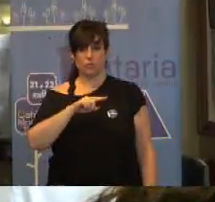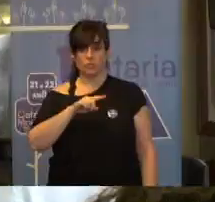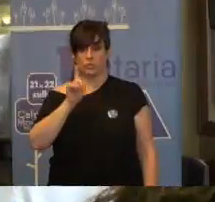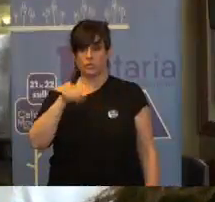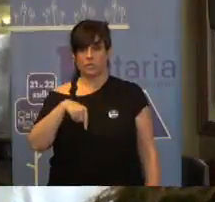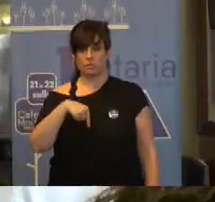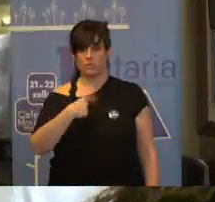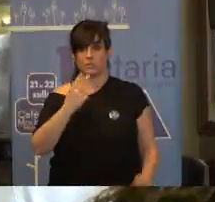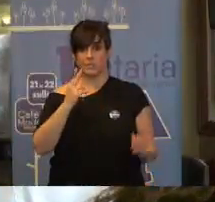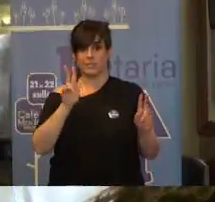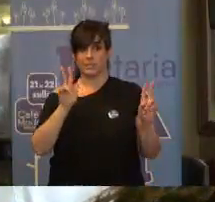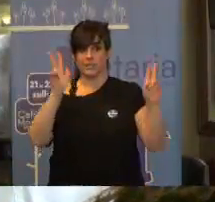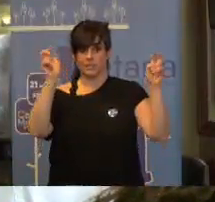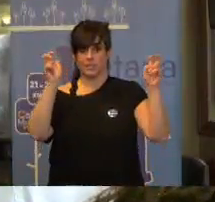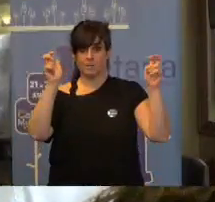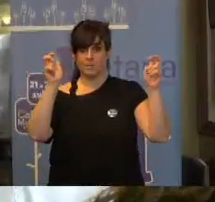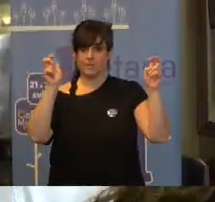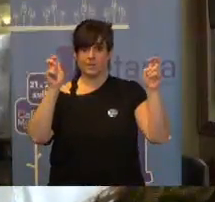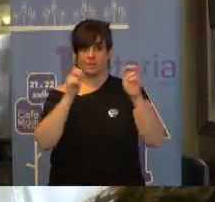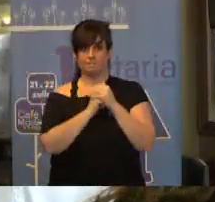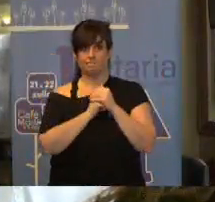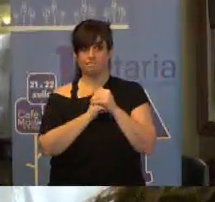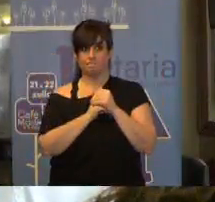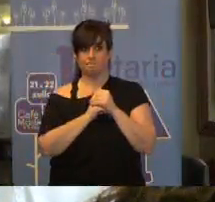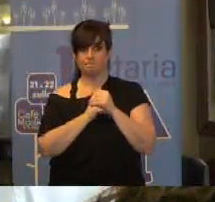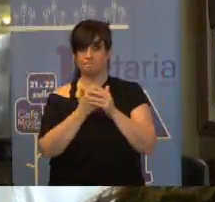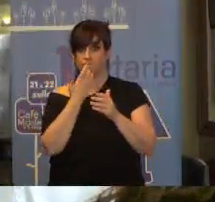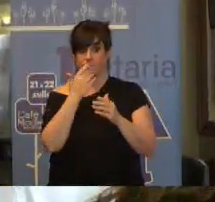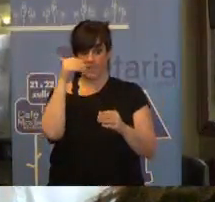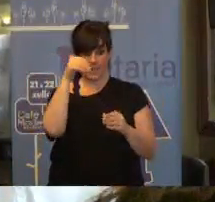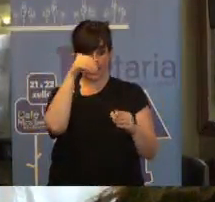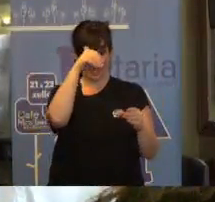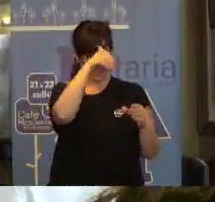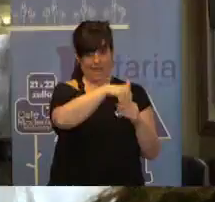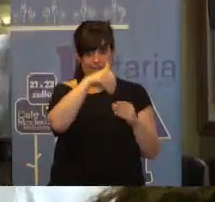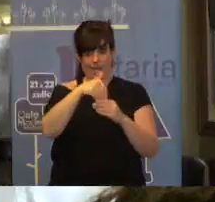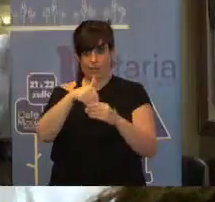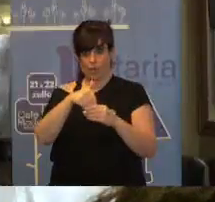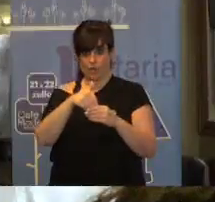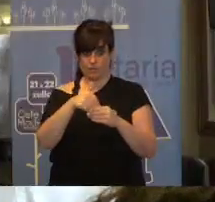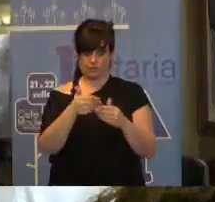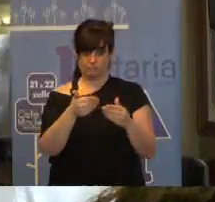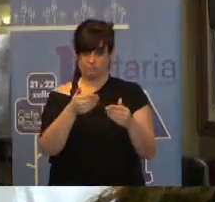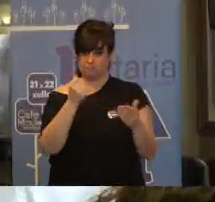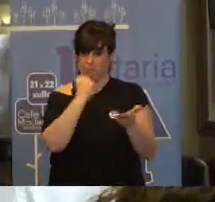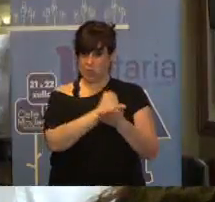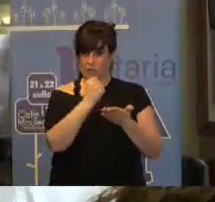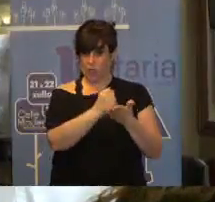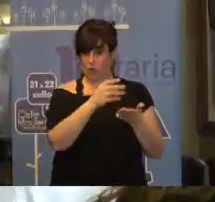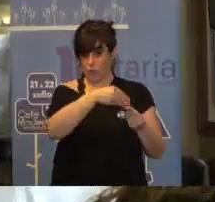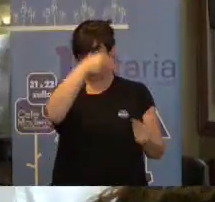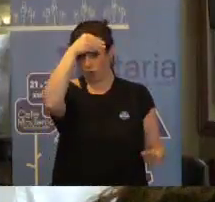de construir o que nos esperábamos para as eleccións municipais con ese documento sobre